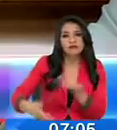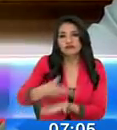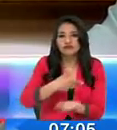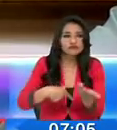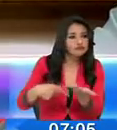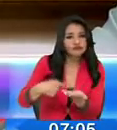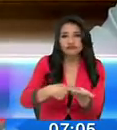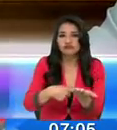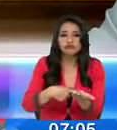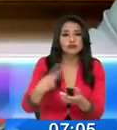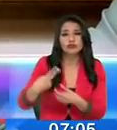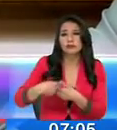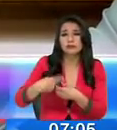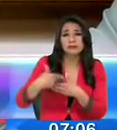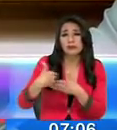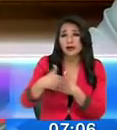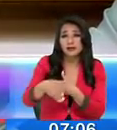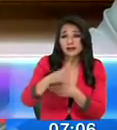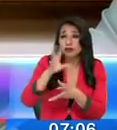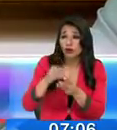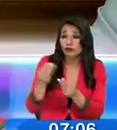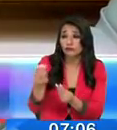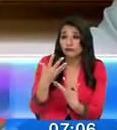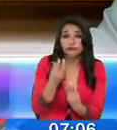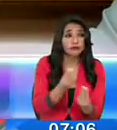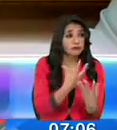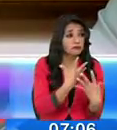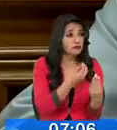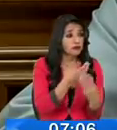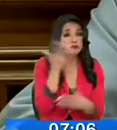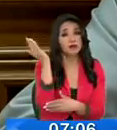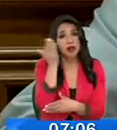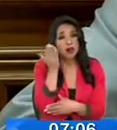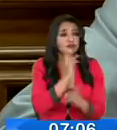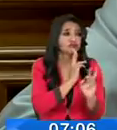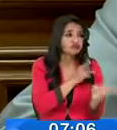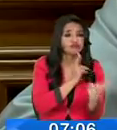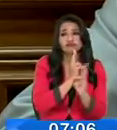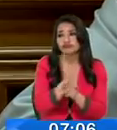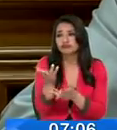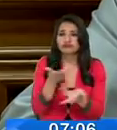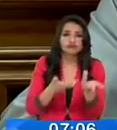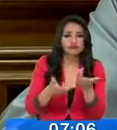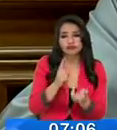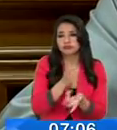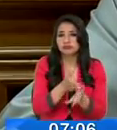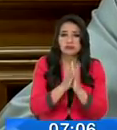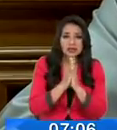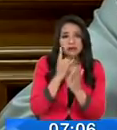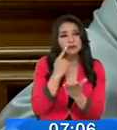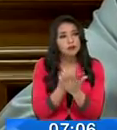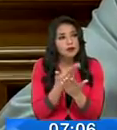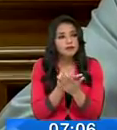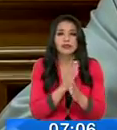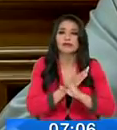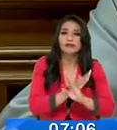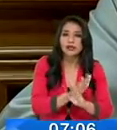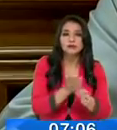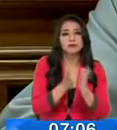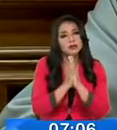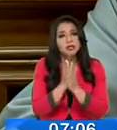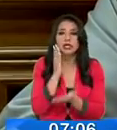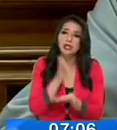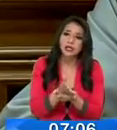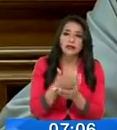participó en todos estos argumentos, en las réplicas, en las contrarréplicas que solicitan la nulidad, que